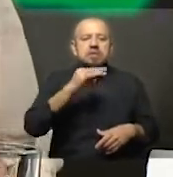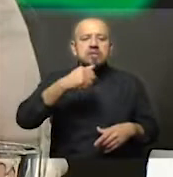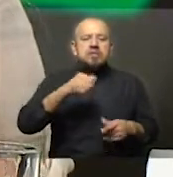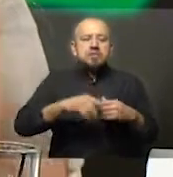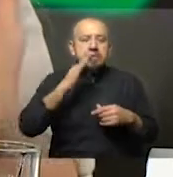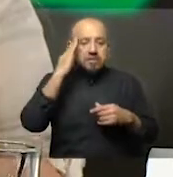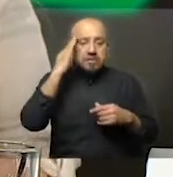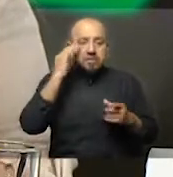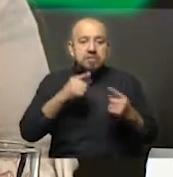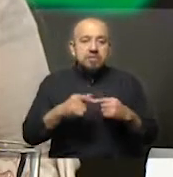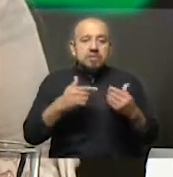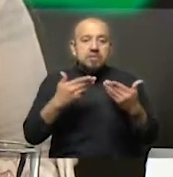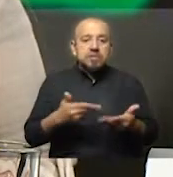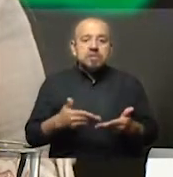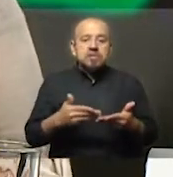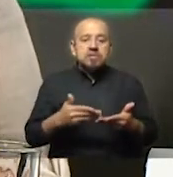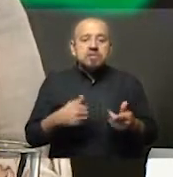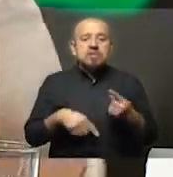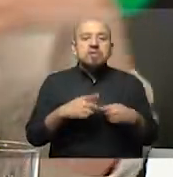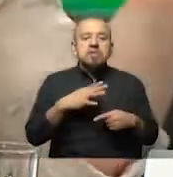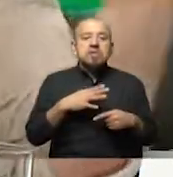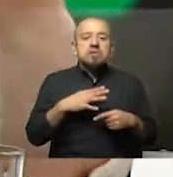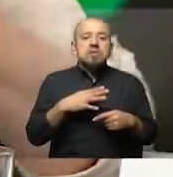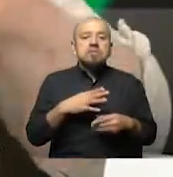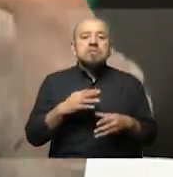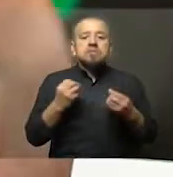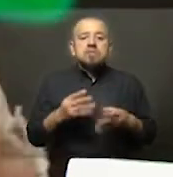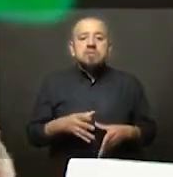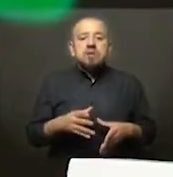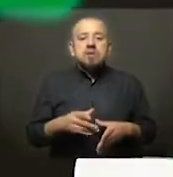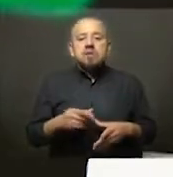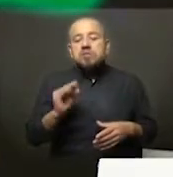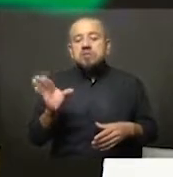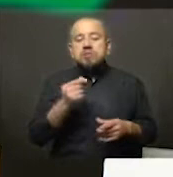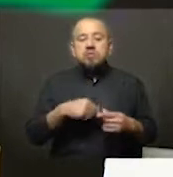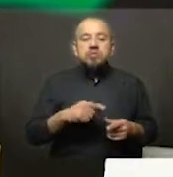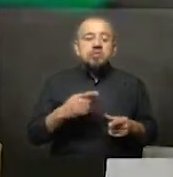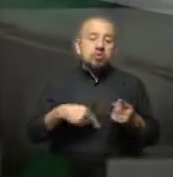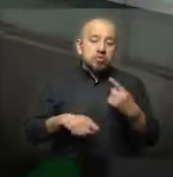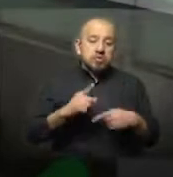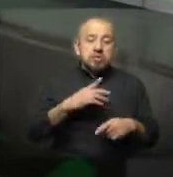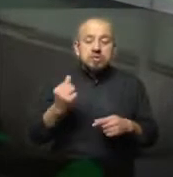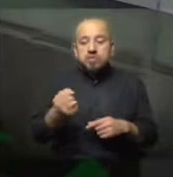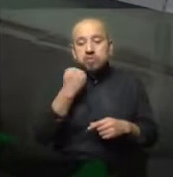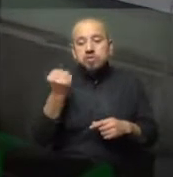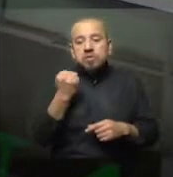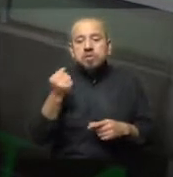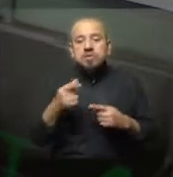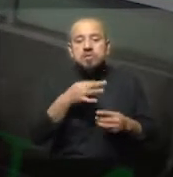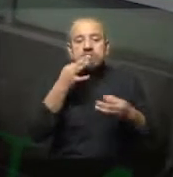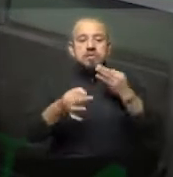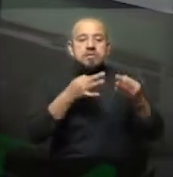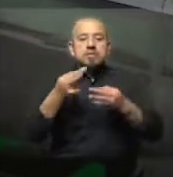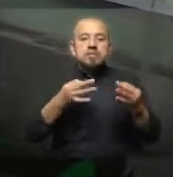que estar en conocimiento de su cuerpo y de la planta Claro porque para ella era como un todo una unidad entonces muy importante explicar